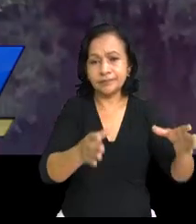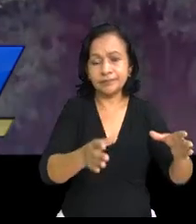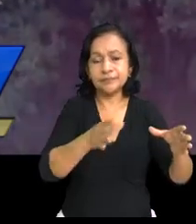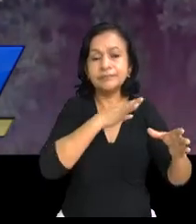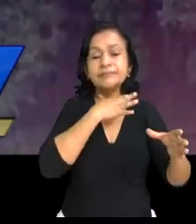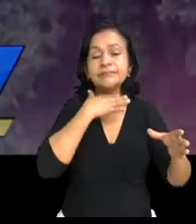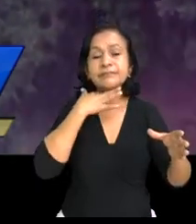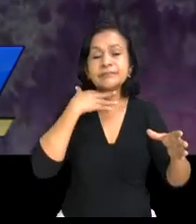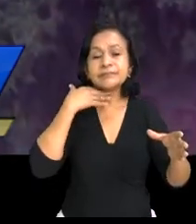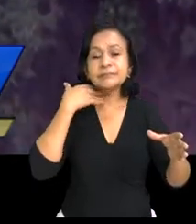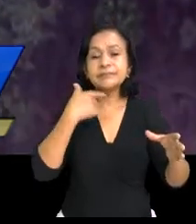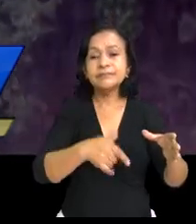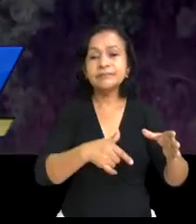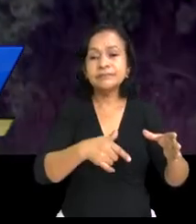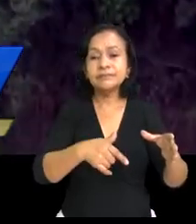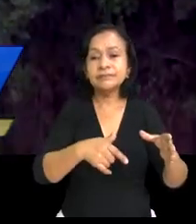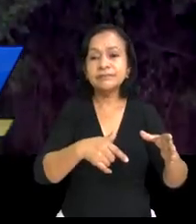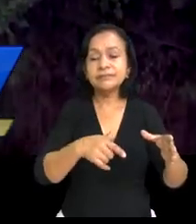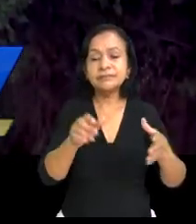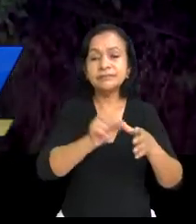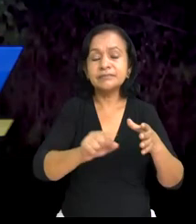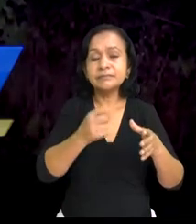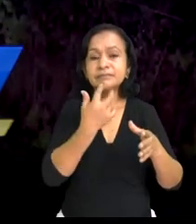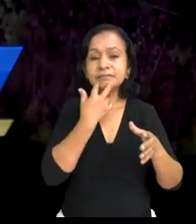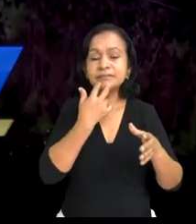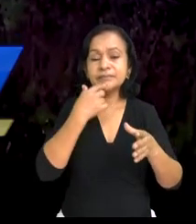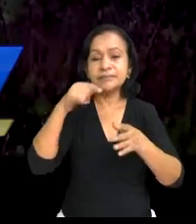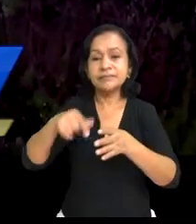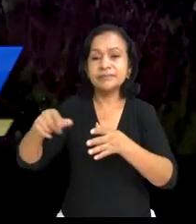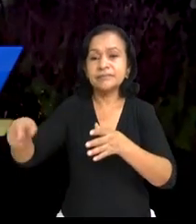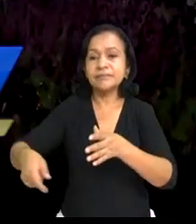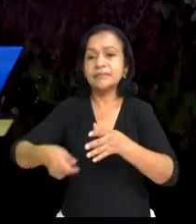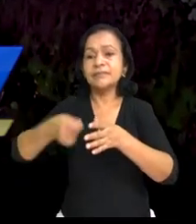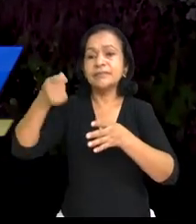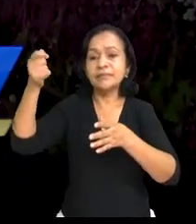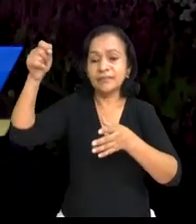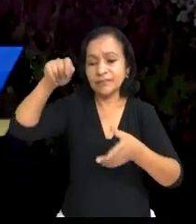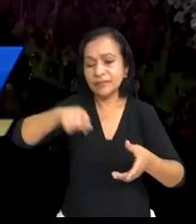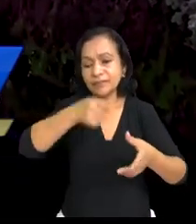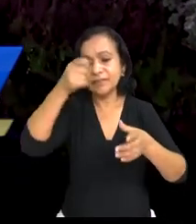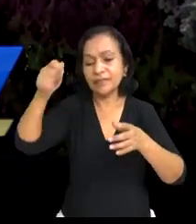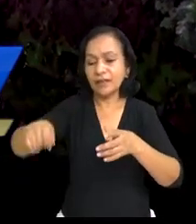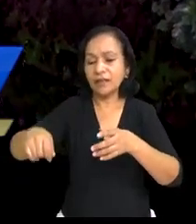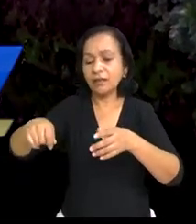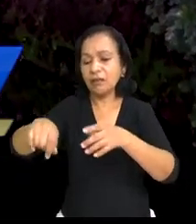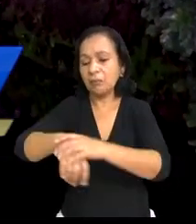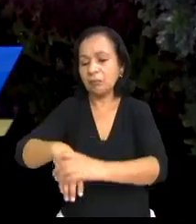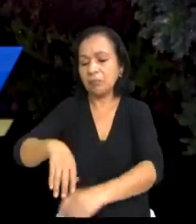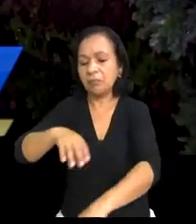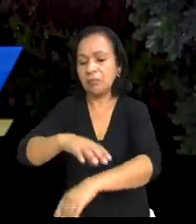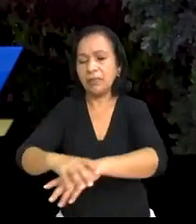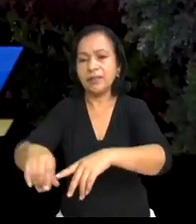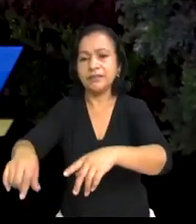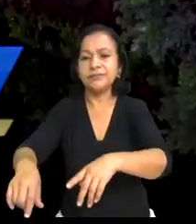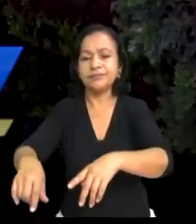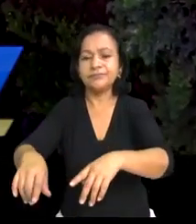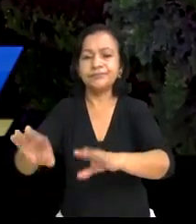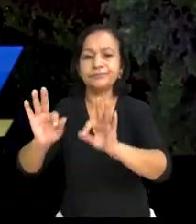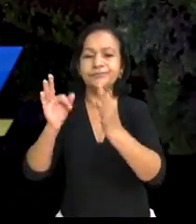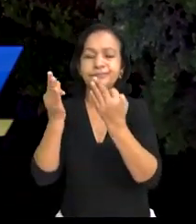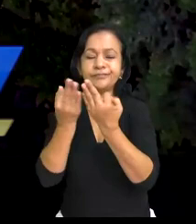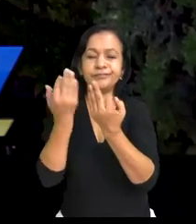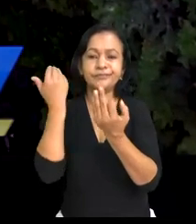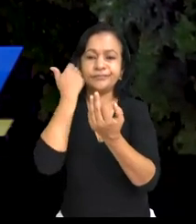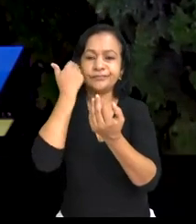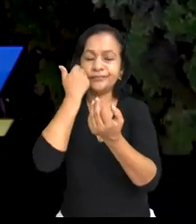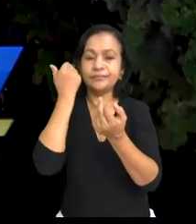sucio, o la ponen en un balde que no lavaste bien, y después todo el mundo le mete el pocillo, entonces ahí se te terminó. Entonces, la familia es la fundamental